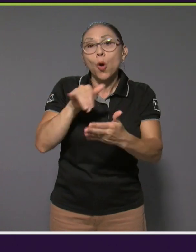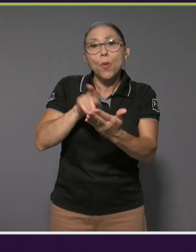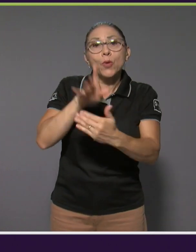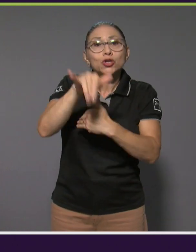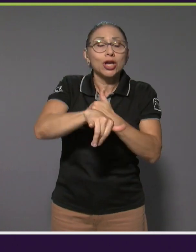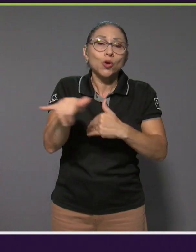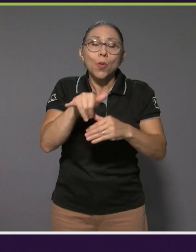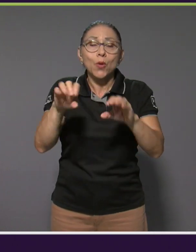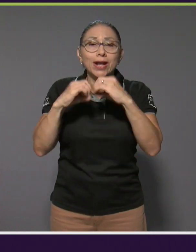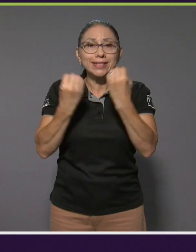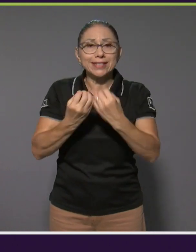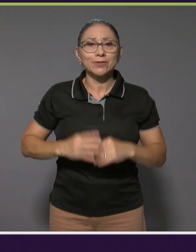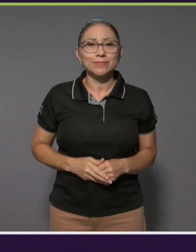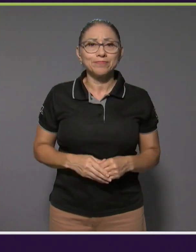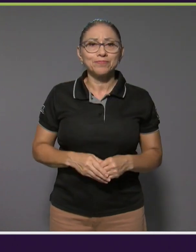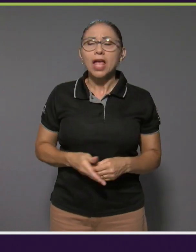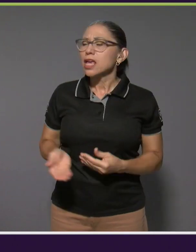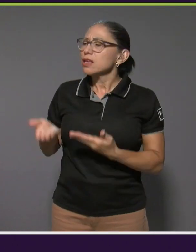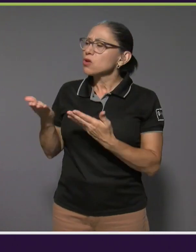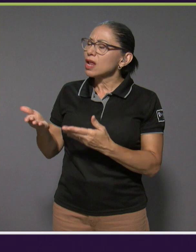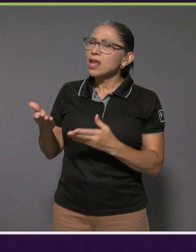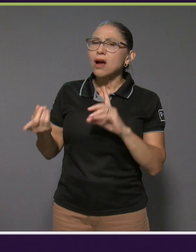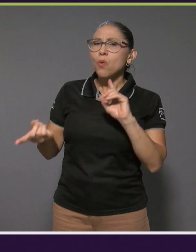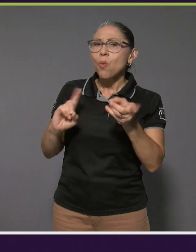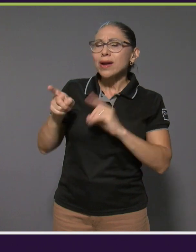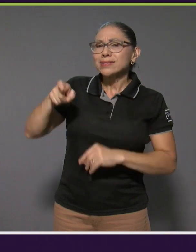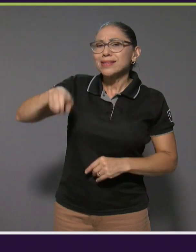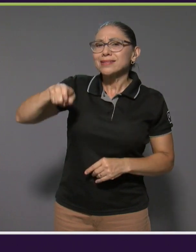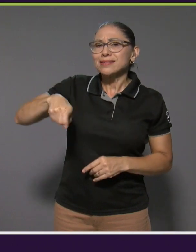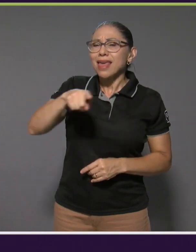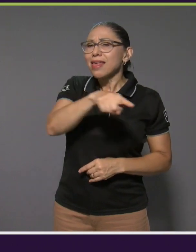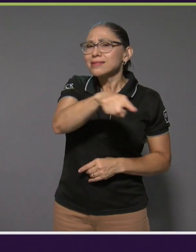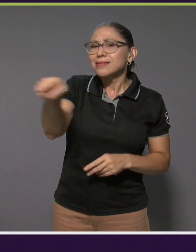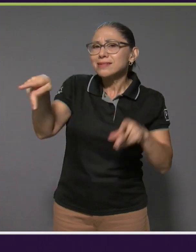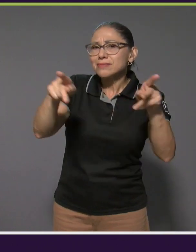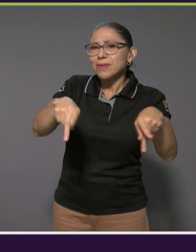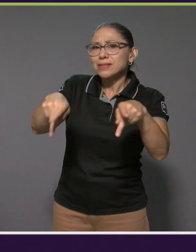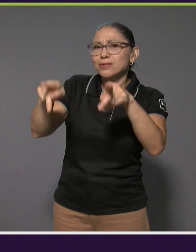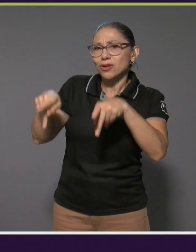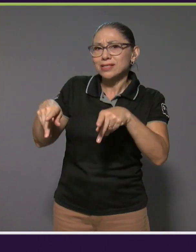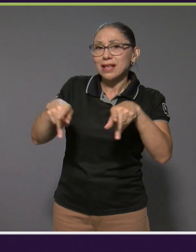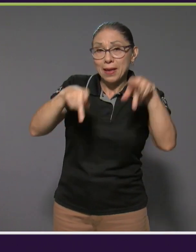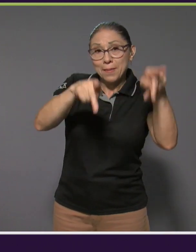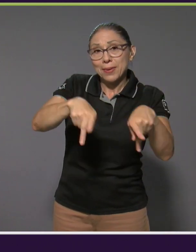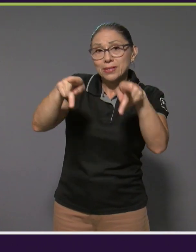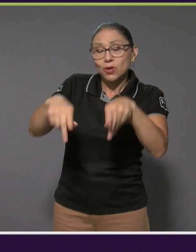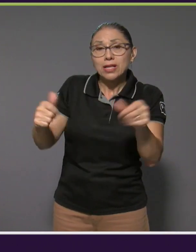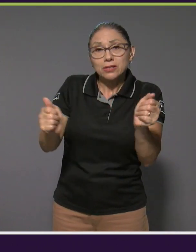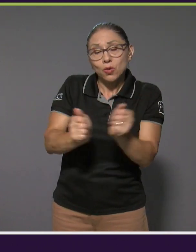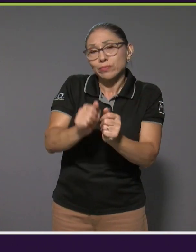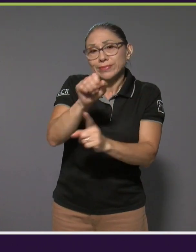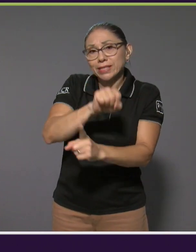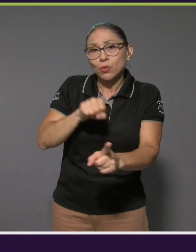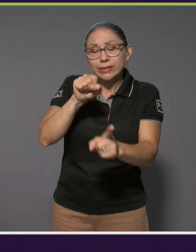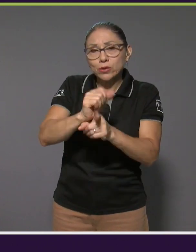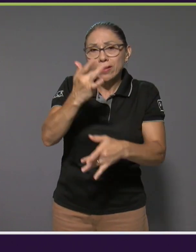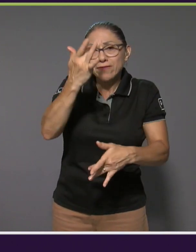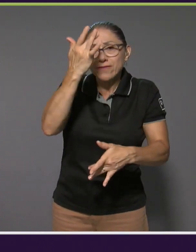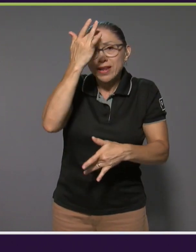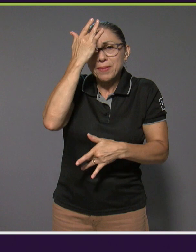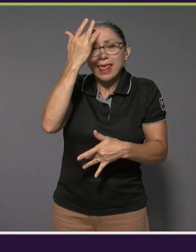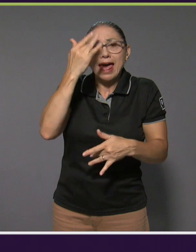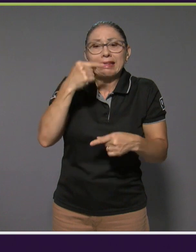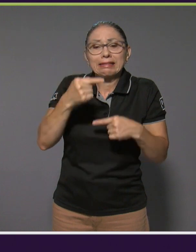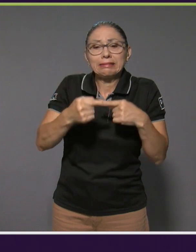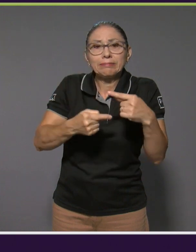también. Y doña Ligia, ¿cuáles son las necesidades que suele tener esta población, verdad? Tanto las personas que tienen una situación de enfermedad terminal